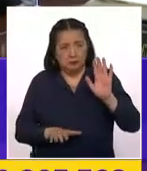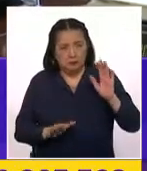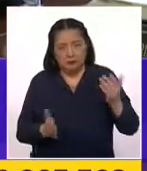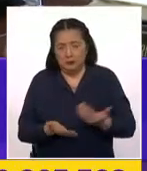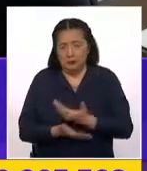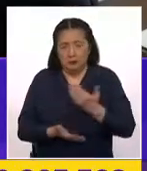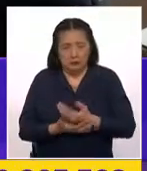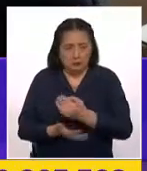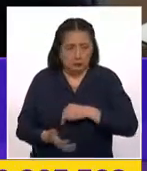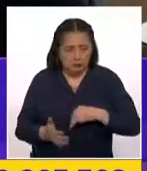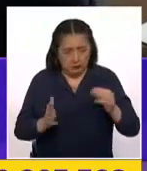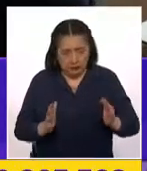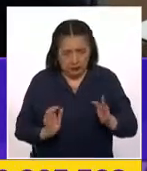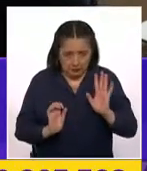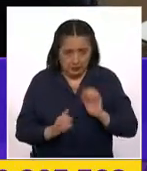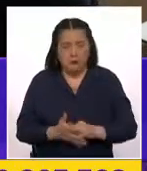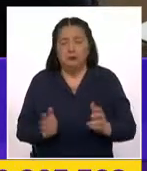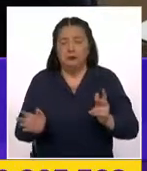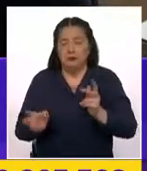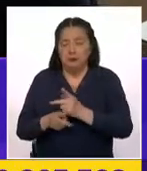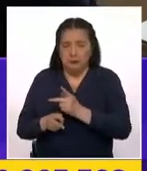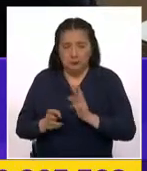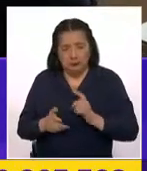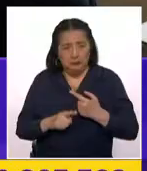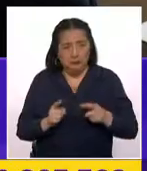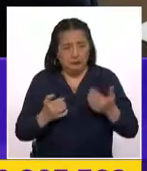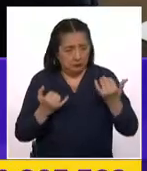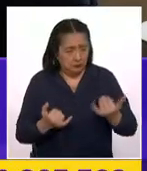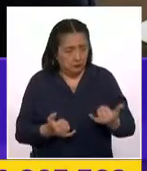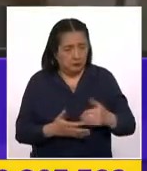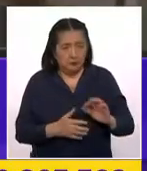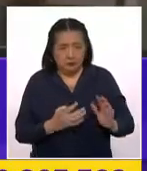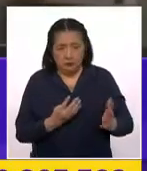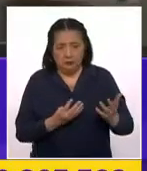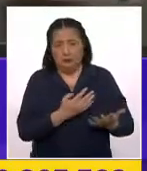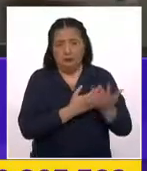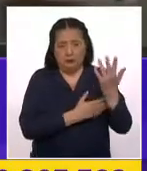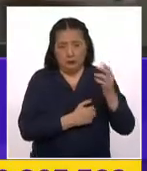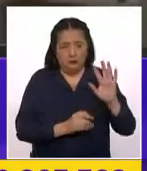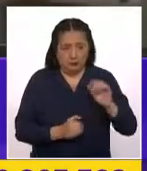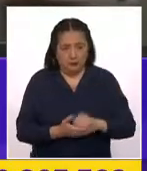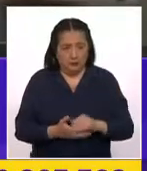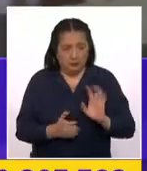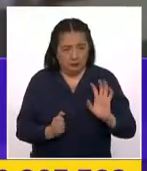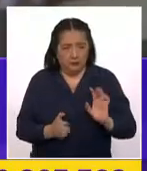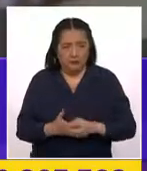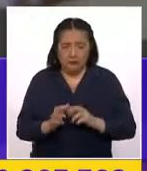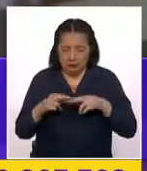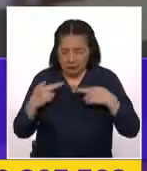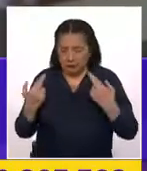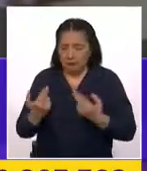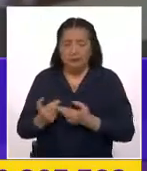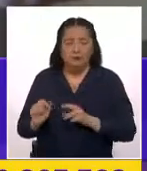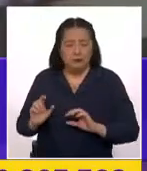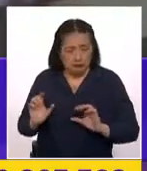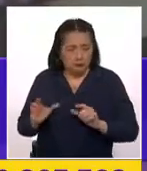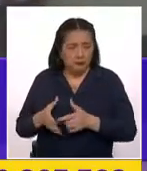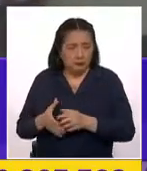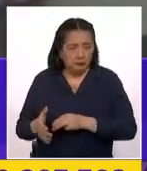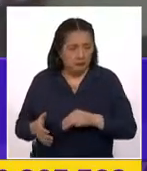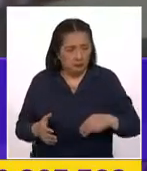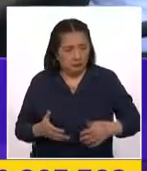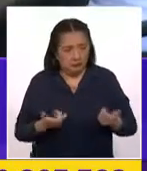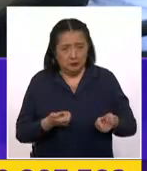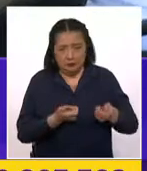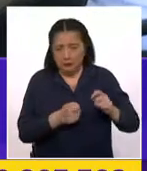nuevo titular de esta cartera de la producción. Sin embargo, el día de hoy, desde las 9 de la mañana, Fátima, ha sesionado el Consejo de Ministros. Se ha hecho una